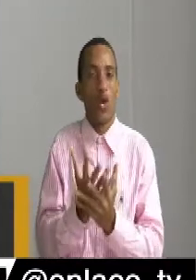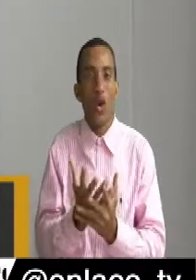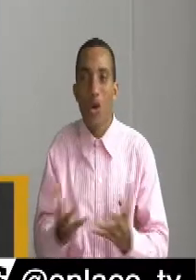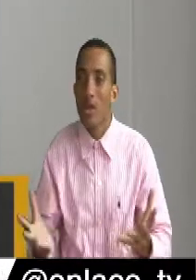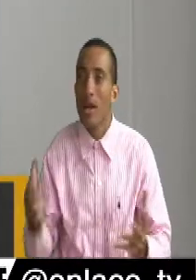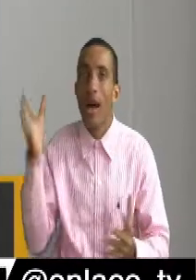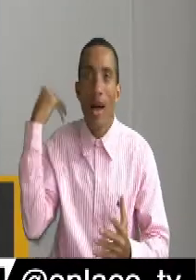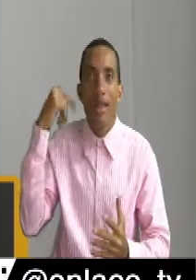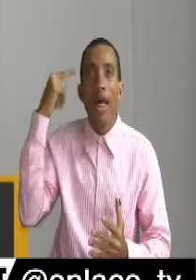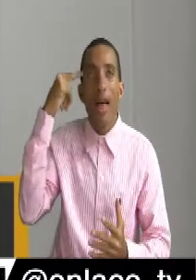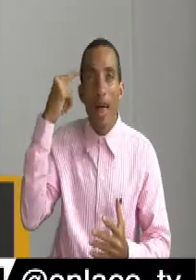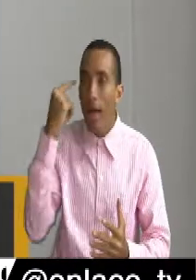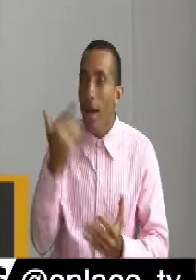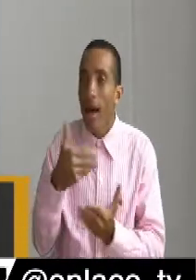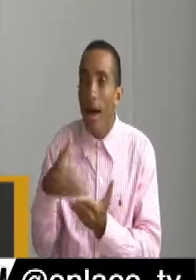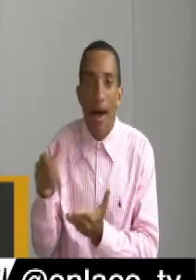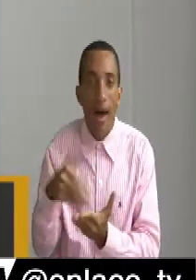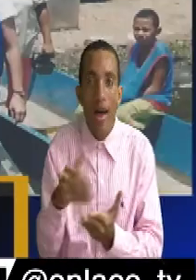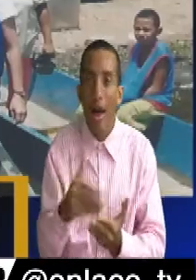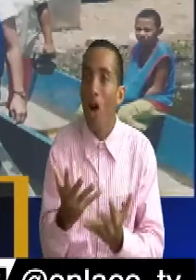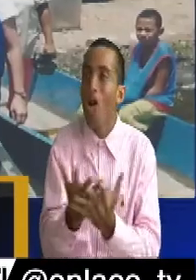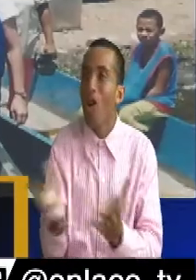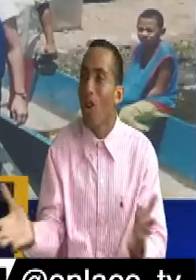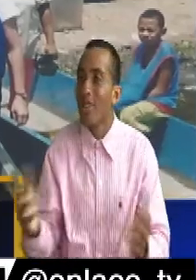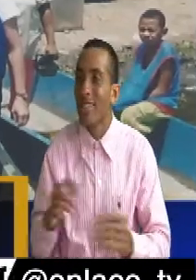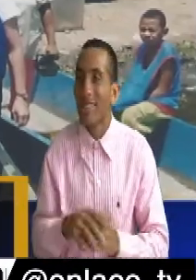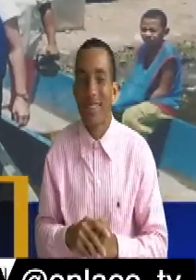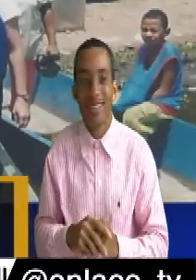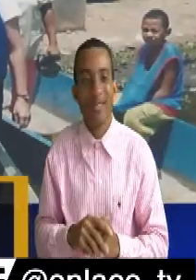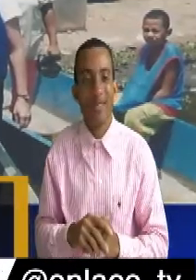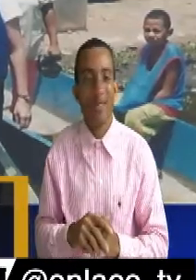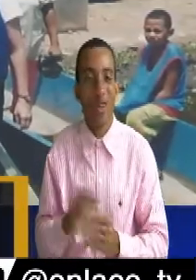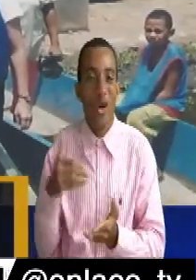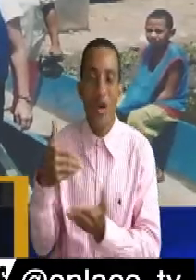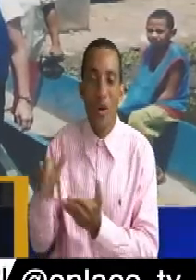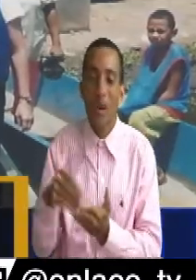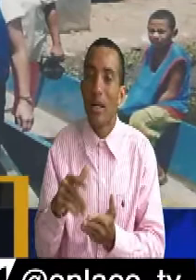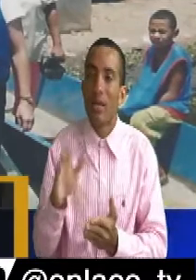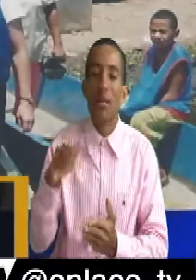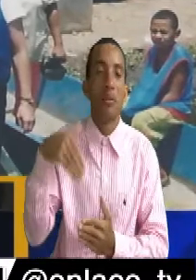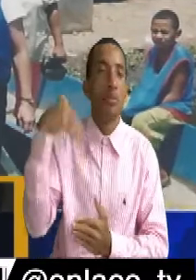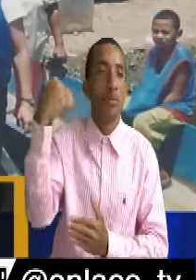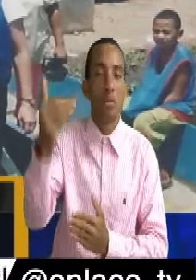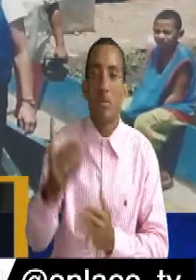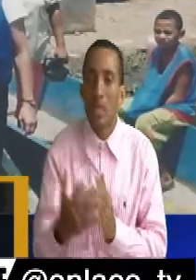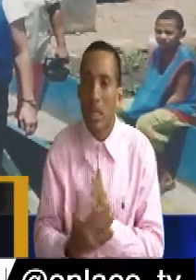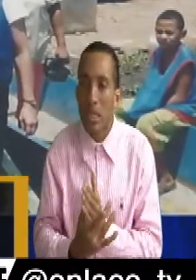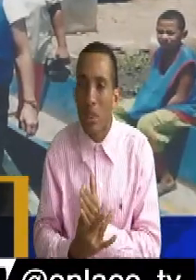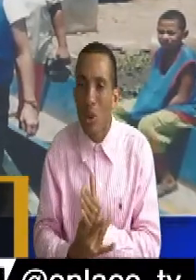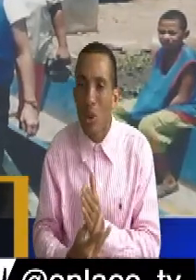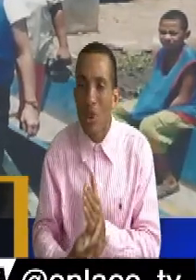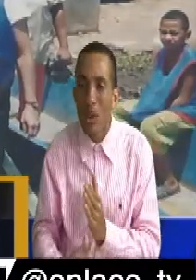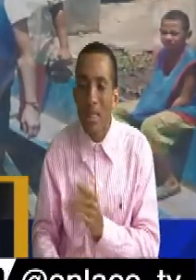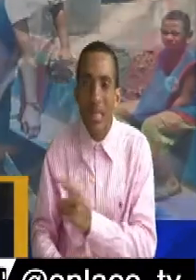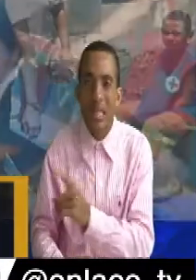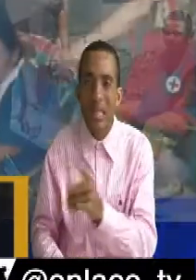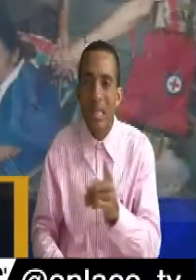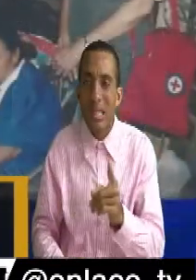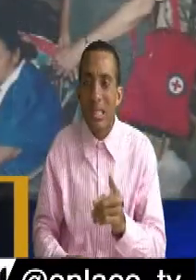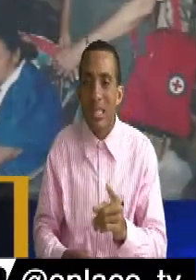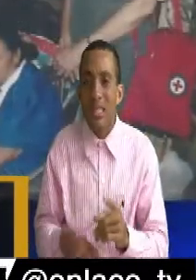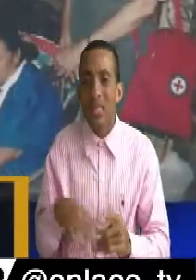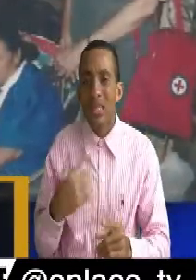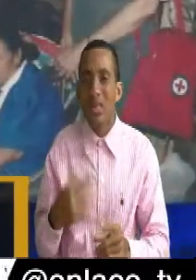materiales, me gustaba mucho, pero cuando yo veo la pobreza, cuando yo veo esa tristeza de sitios en que